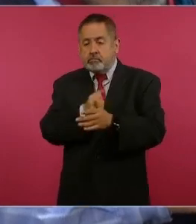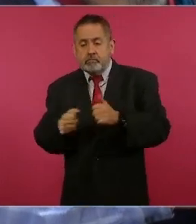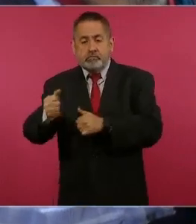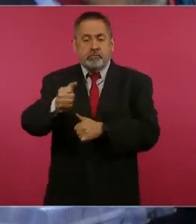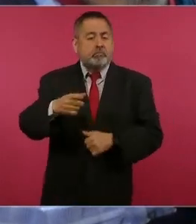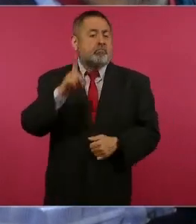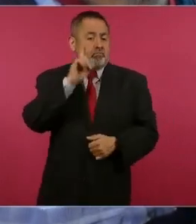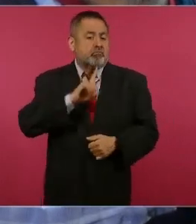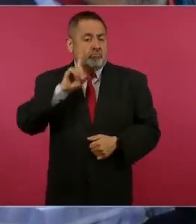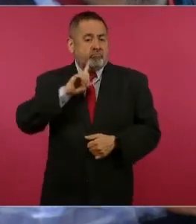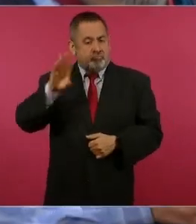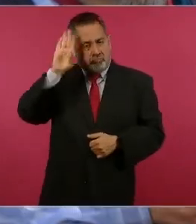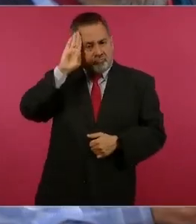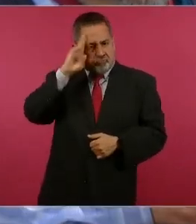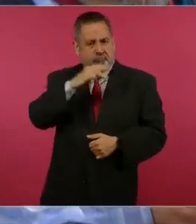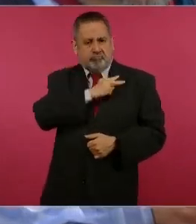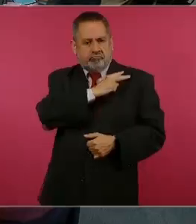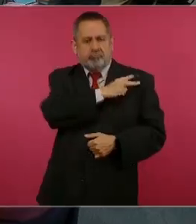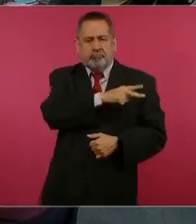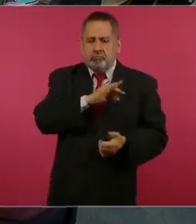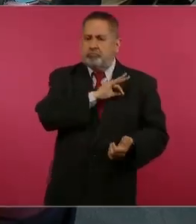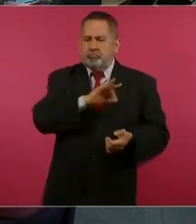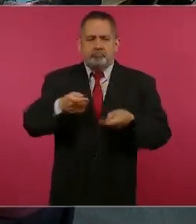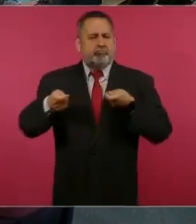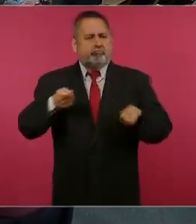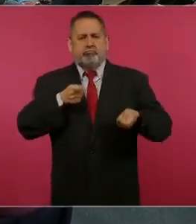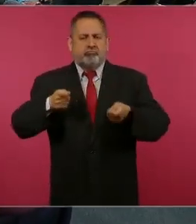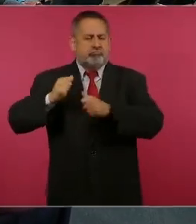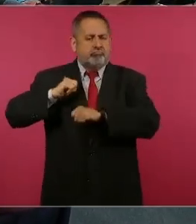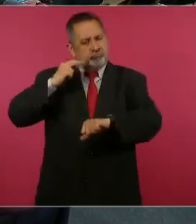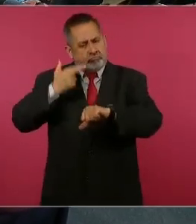mujer. ¿Qué opinión le merece